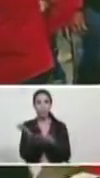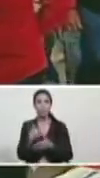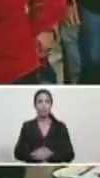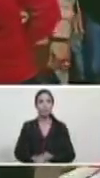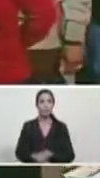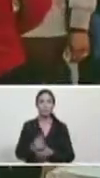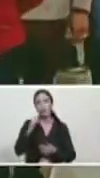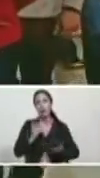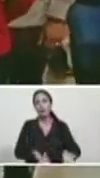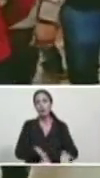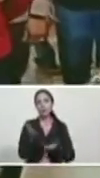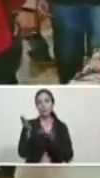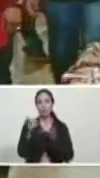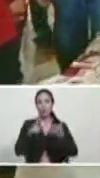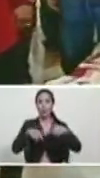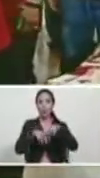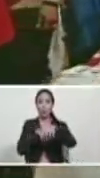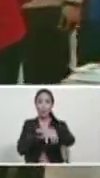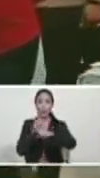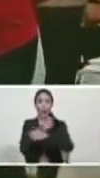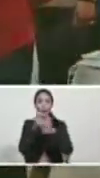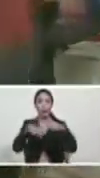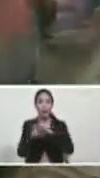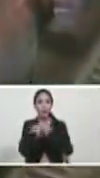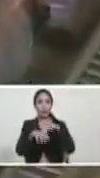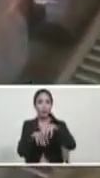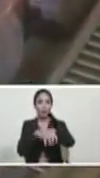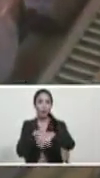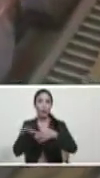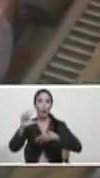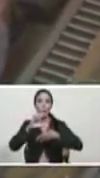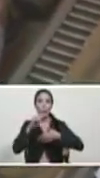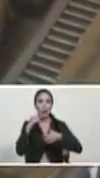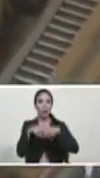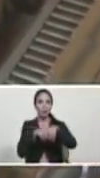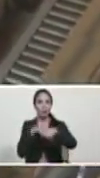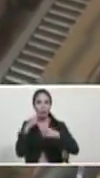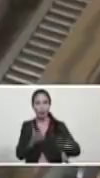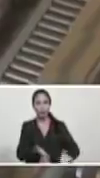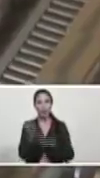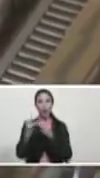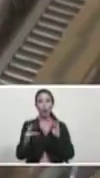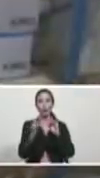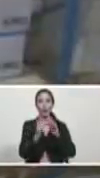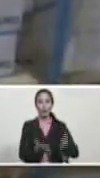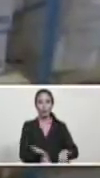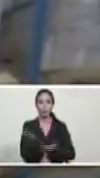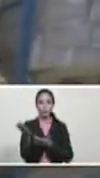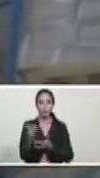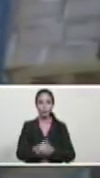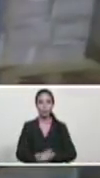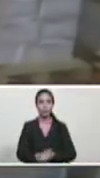el almacén robotizado más grande de Venezuela y América Latina. Adelante, set principal.